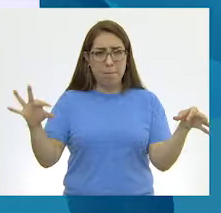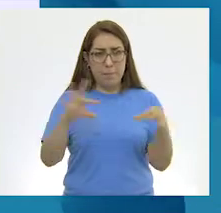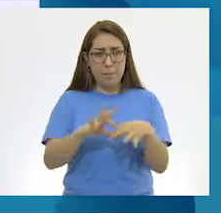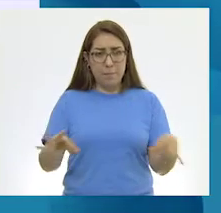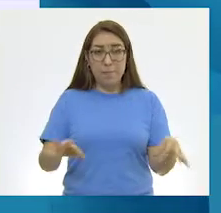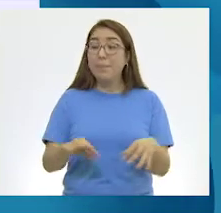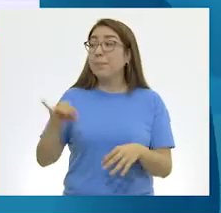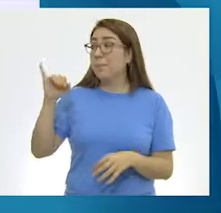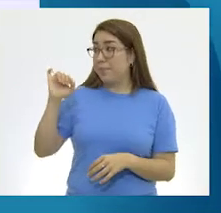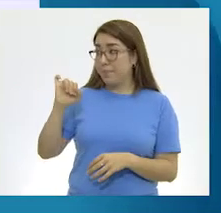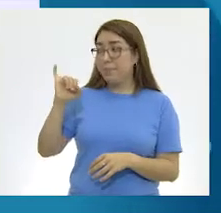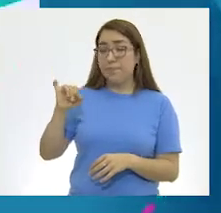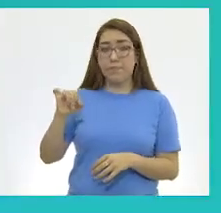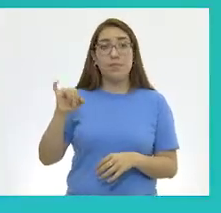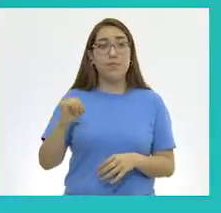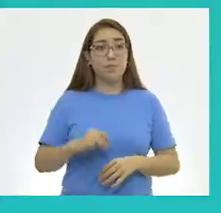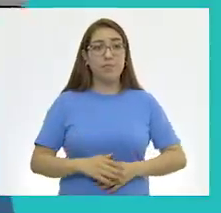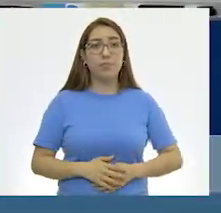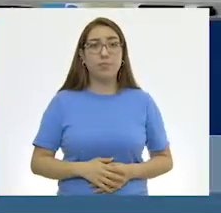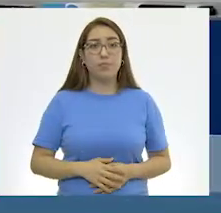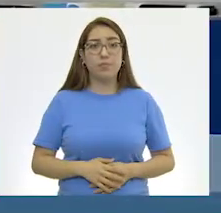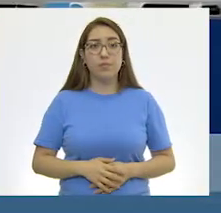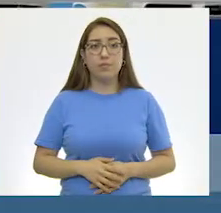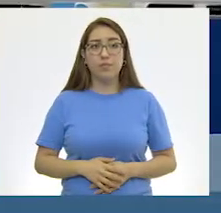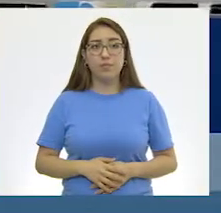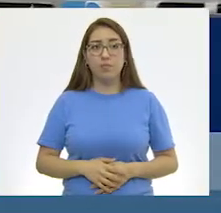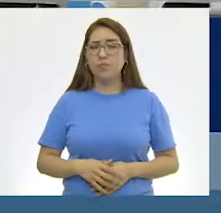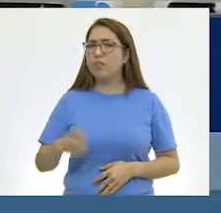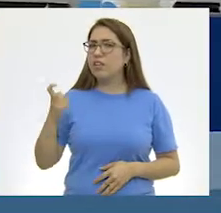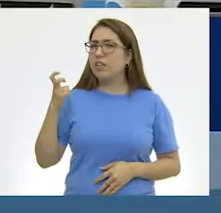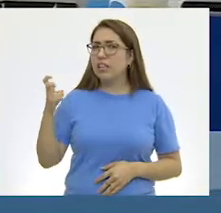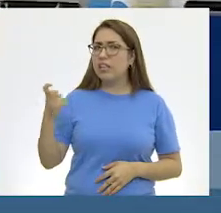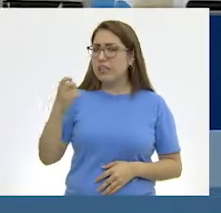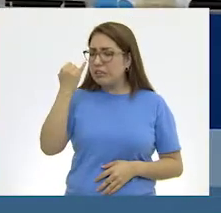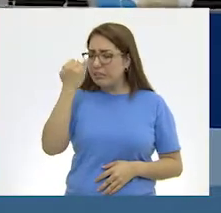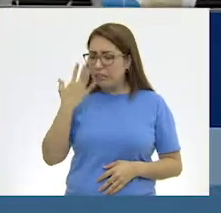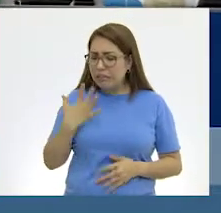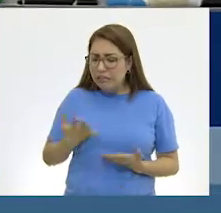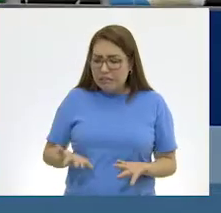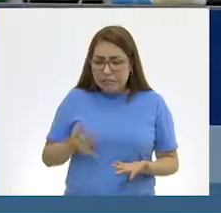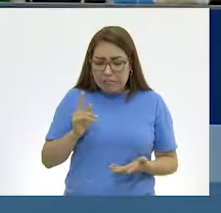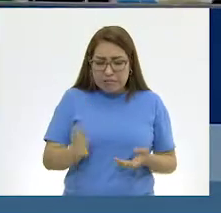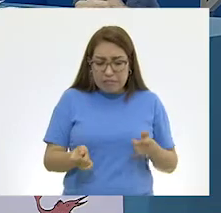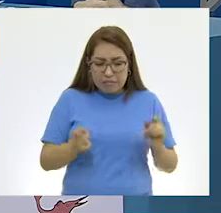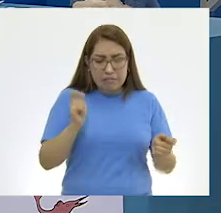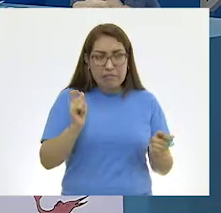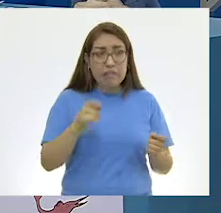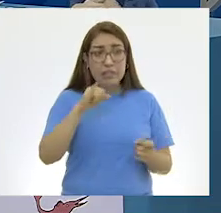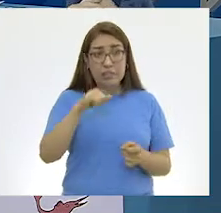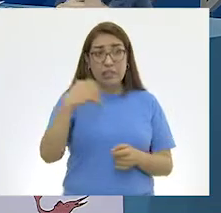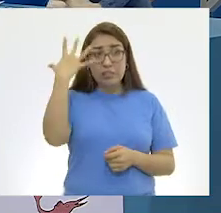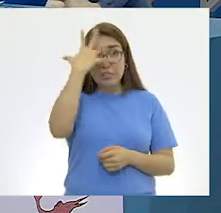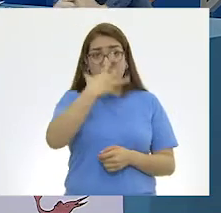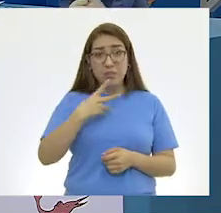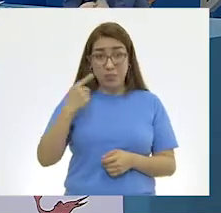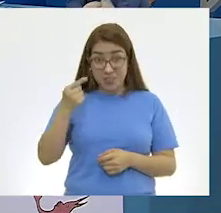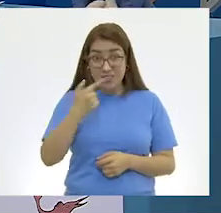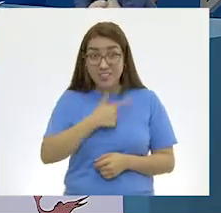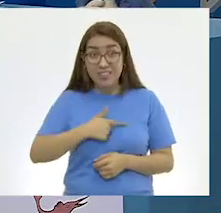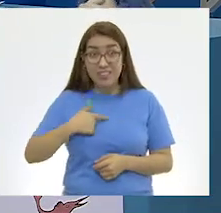Sí, y estas imágenes, maestra. ¿Son muy bonitas? ¿Te gustan?